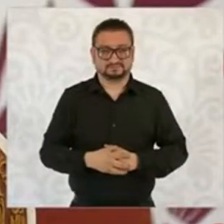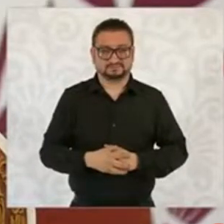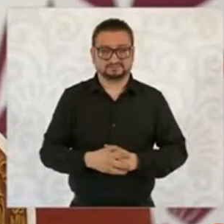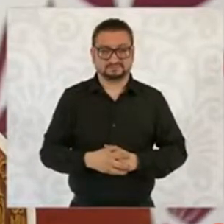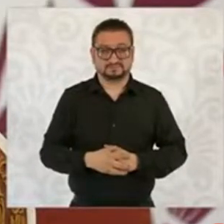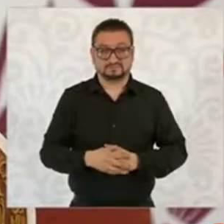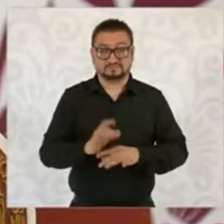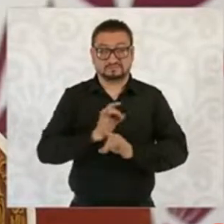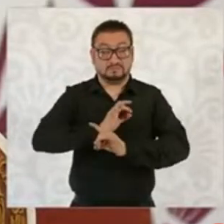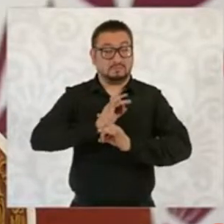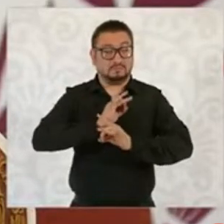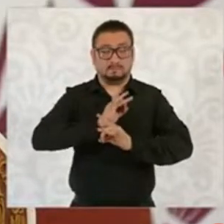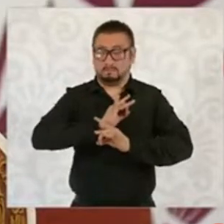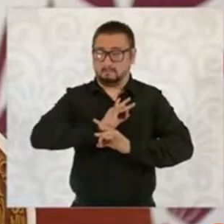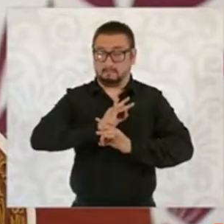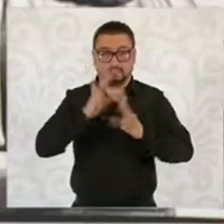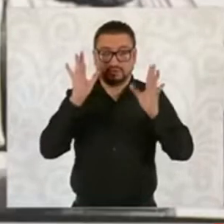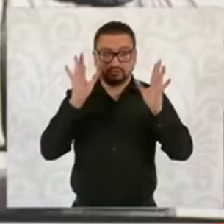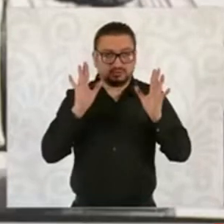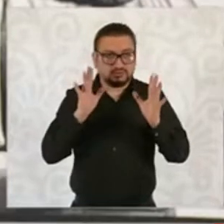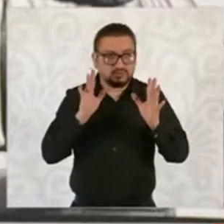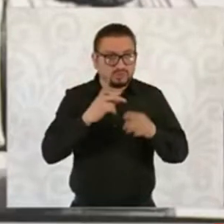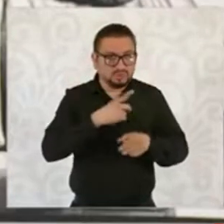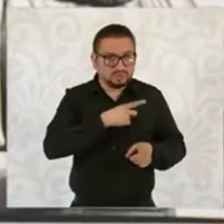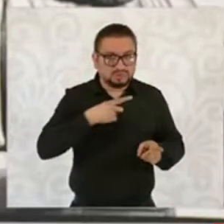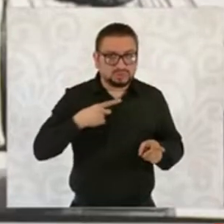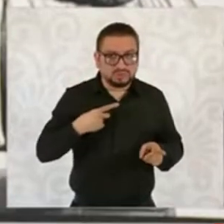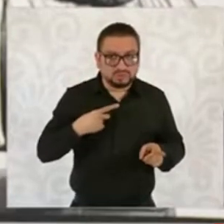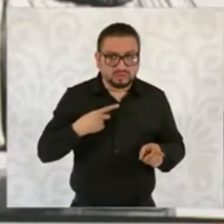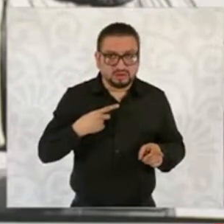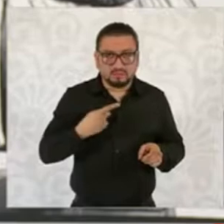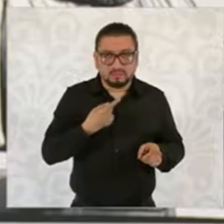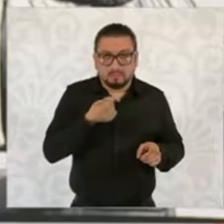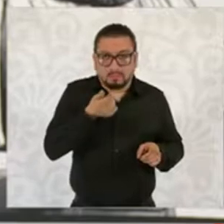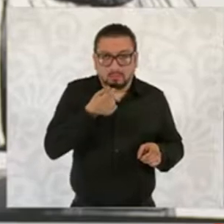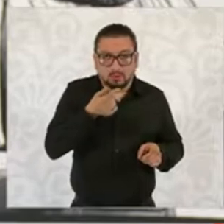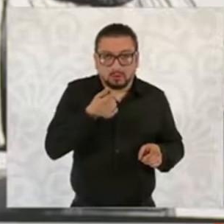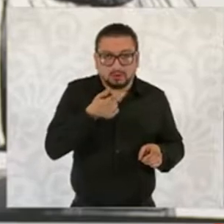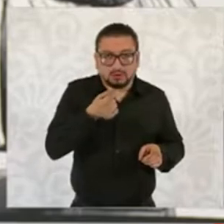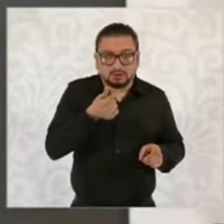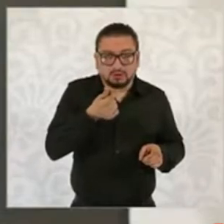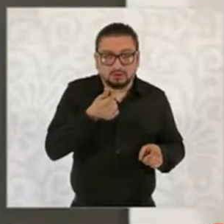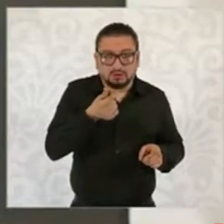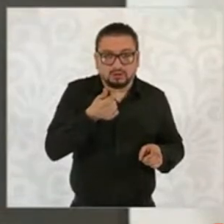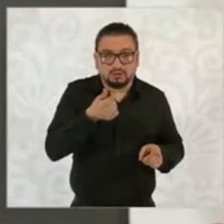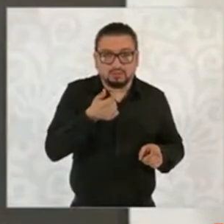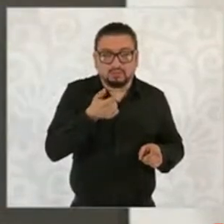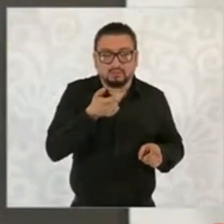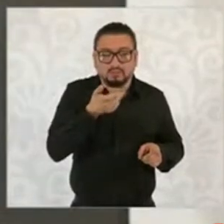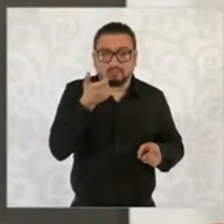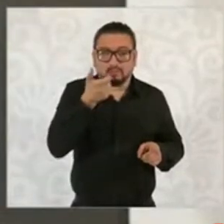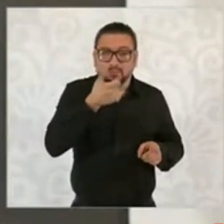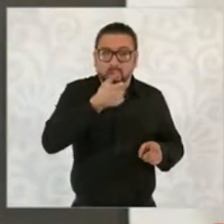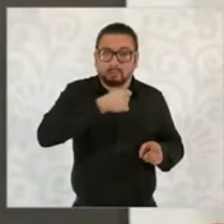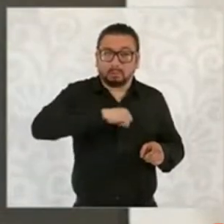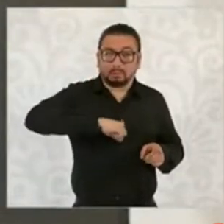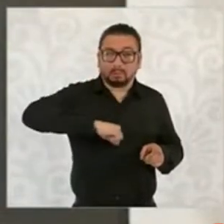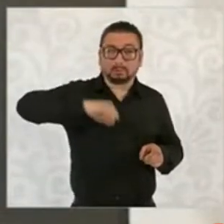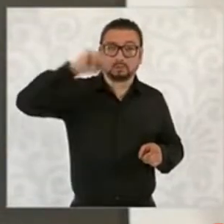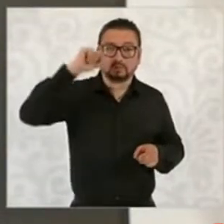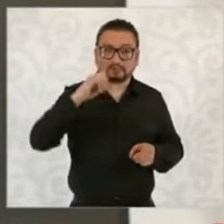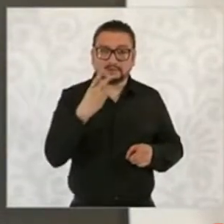que de la noche a la mañana pasaron sus deudas de poquito que debían al triple, al cuádruple, al